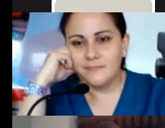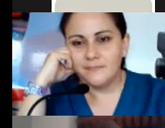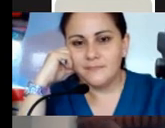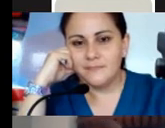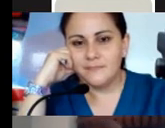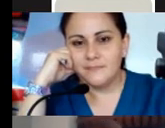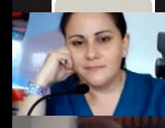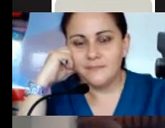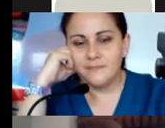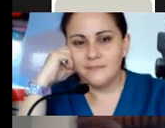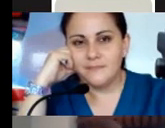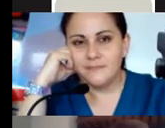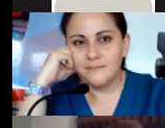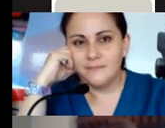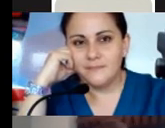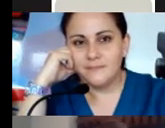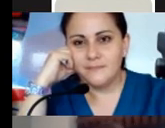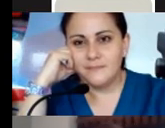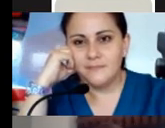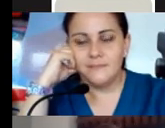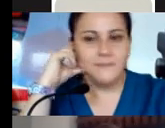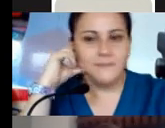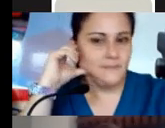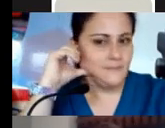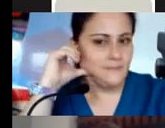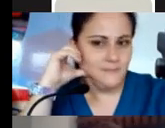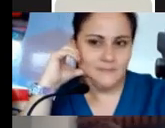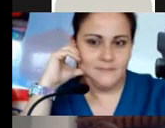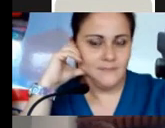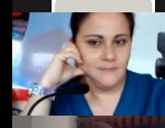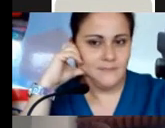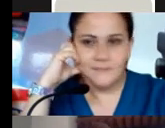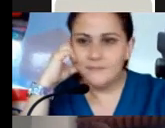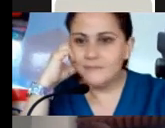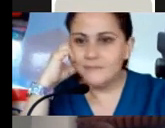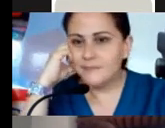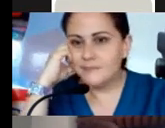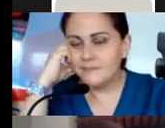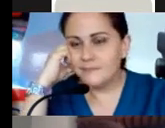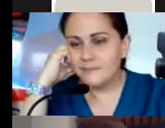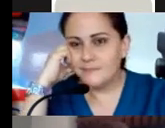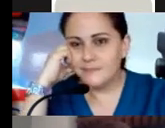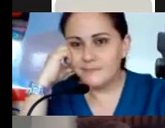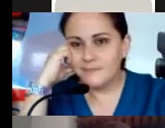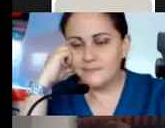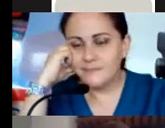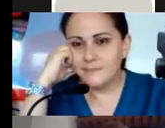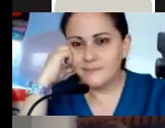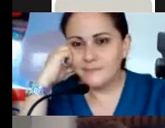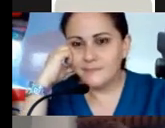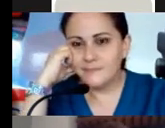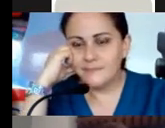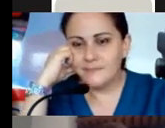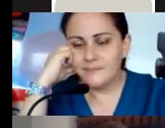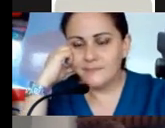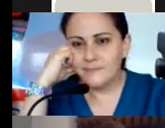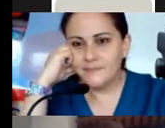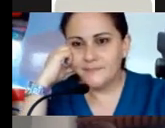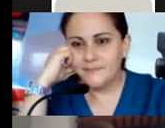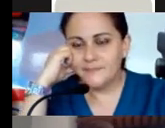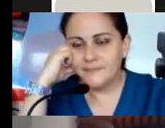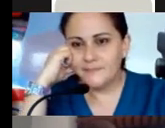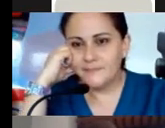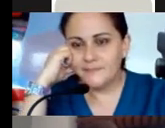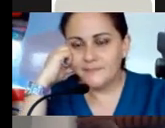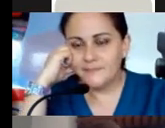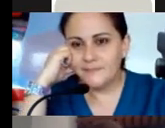una pelota de básquet, una pelota de fútbol, una raqueta de tenis. Si se pueden aplicar justamente imágenes